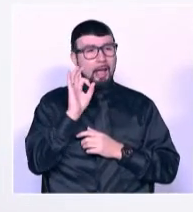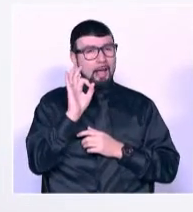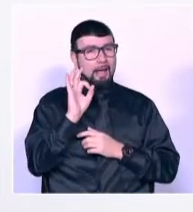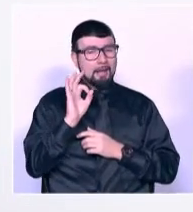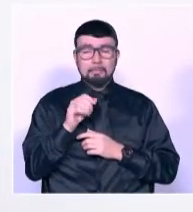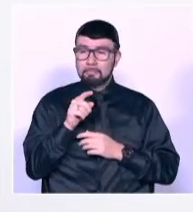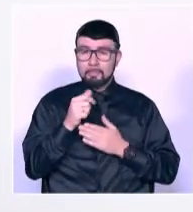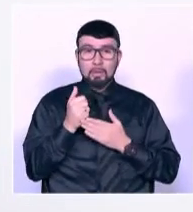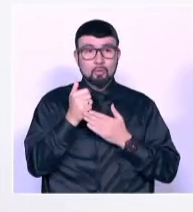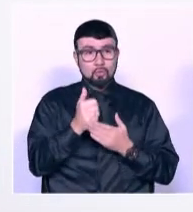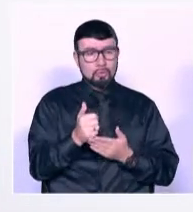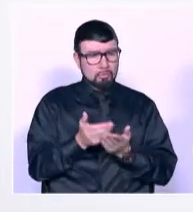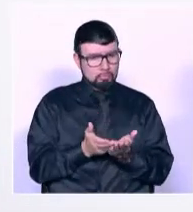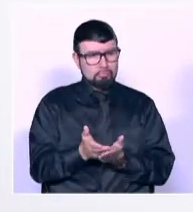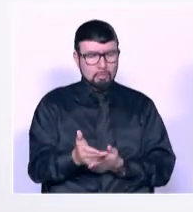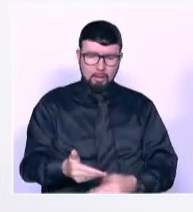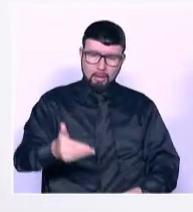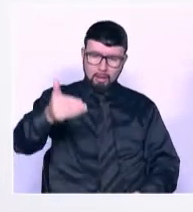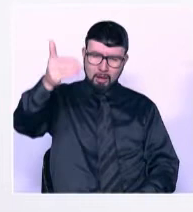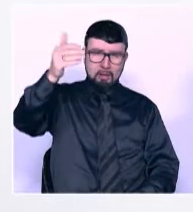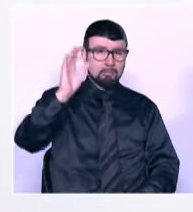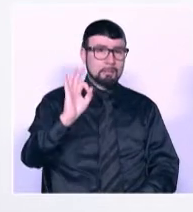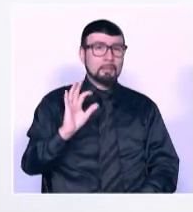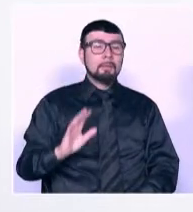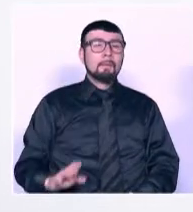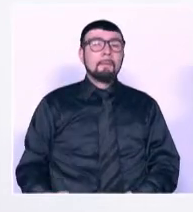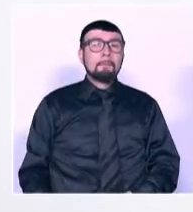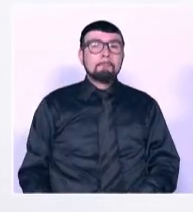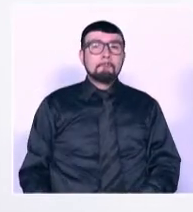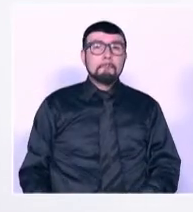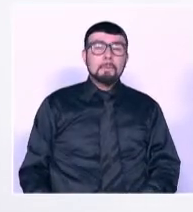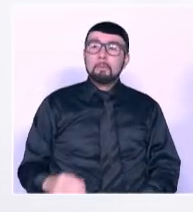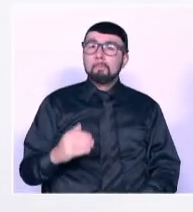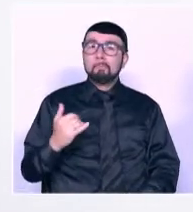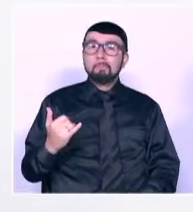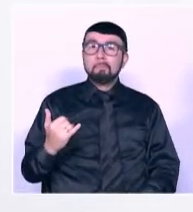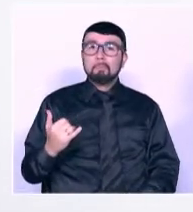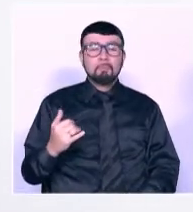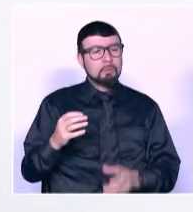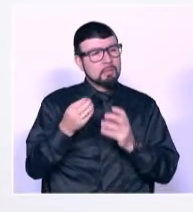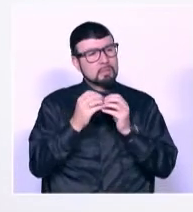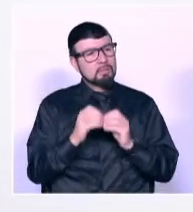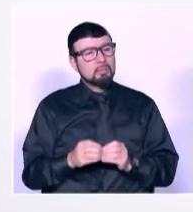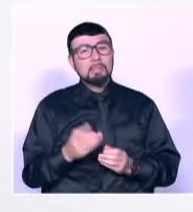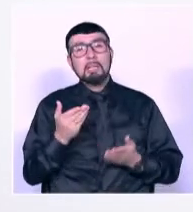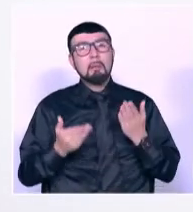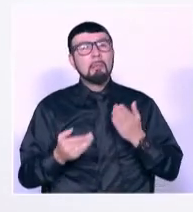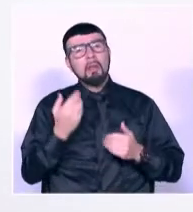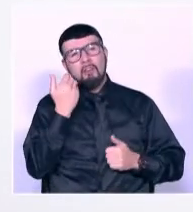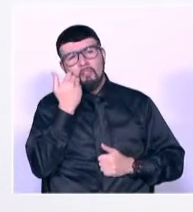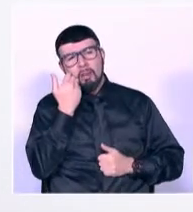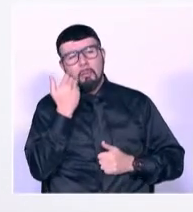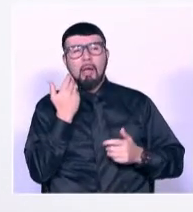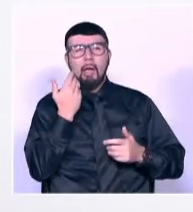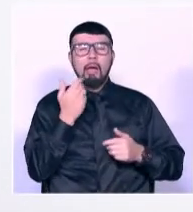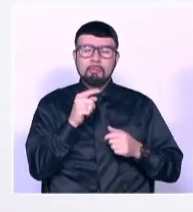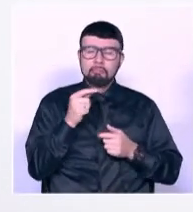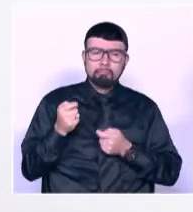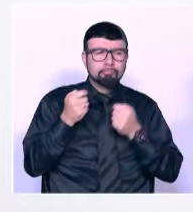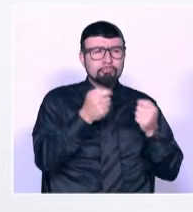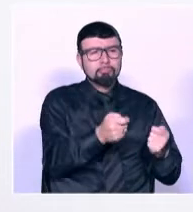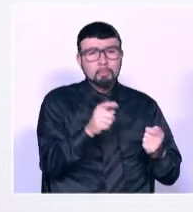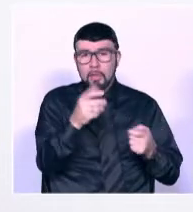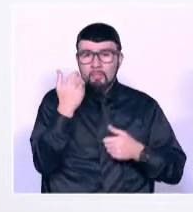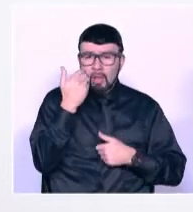que siga creciendo bien. Estos aparaticos se hacen de acuerdo a la patología de cada paciente